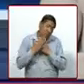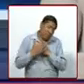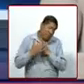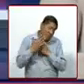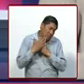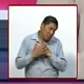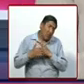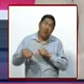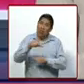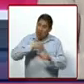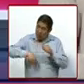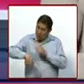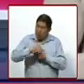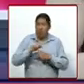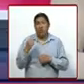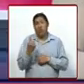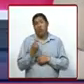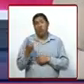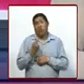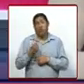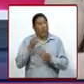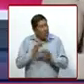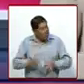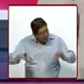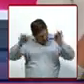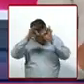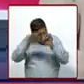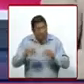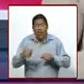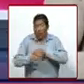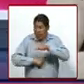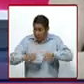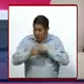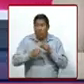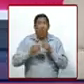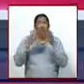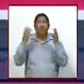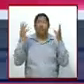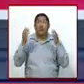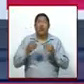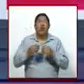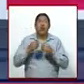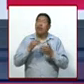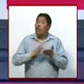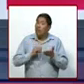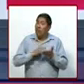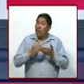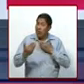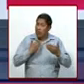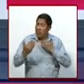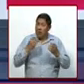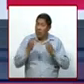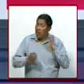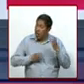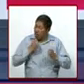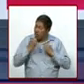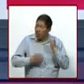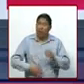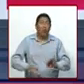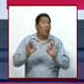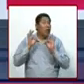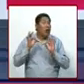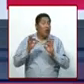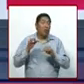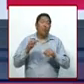en un entorno digital y a veces solitario, es crucial recordar que estas relaciones son unidireccionales y carecen de la reciprocidad emocional genuina que caracteriza a